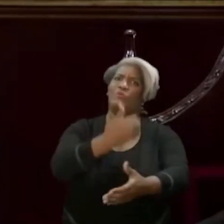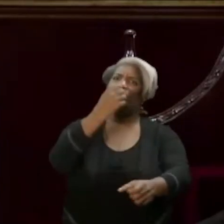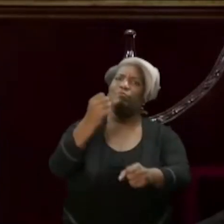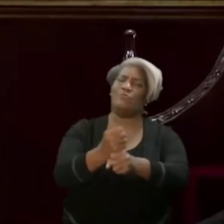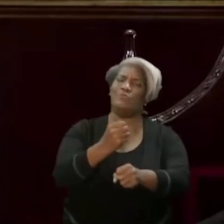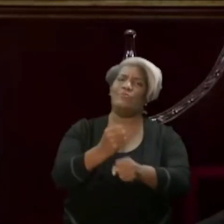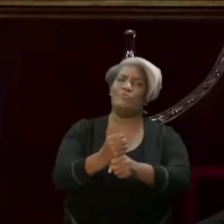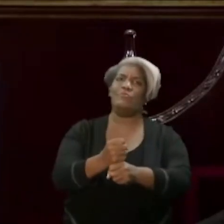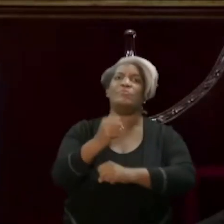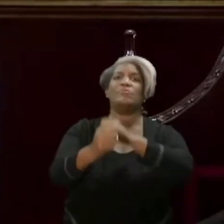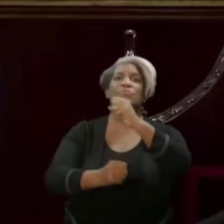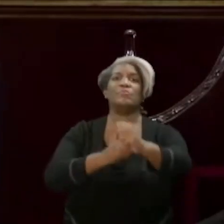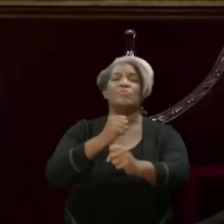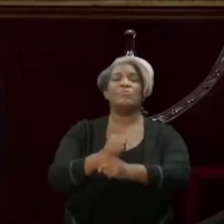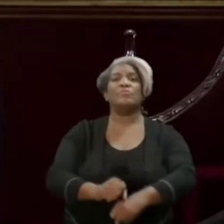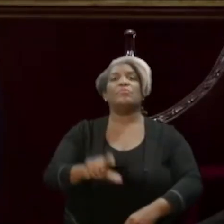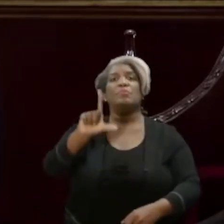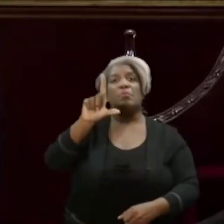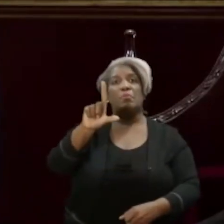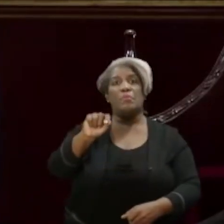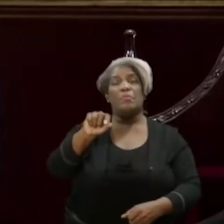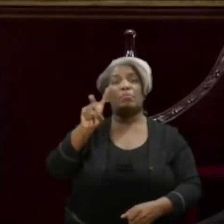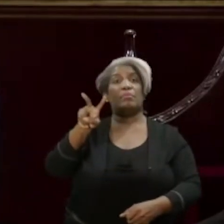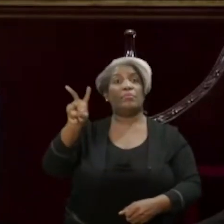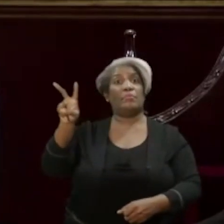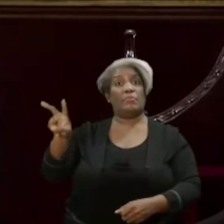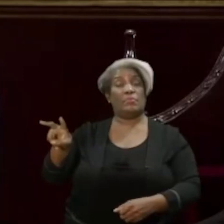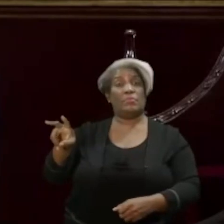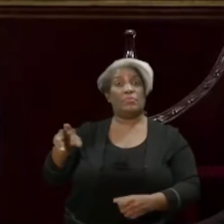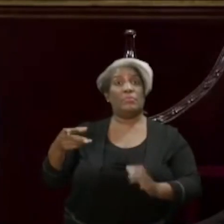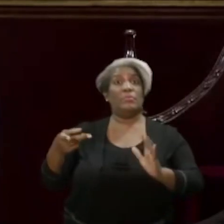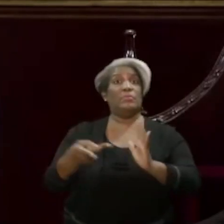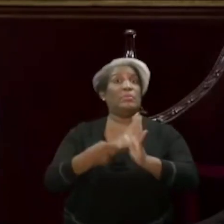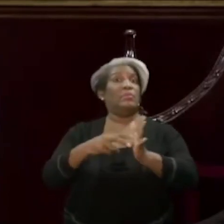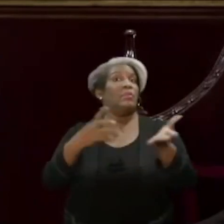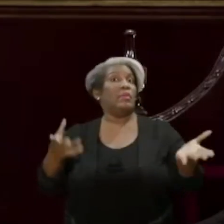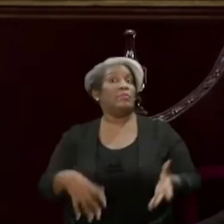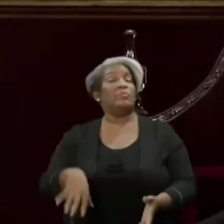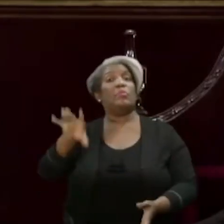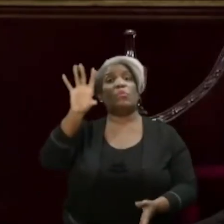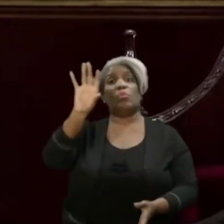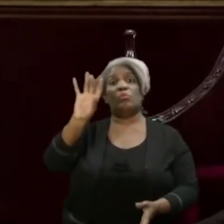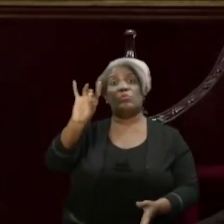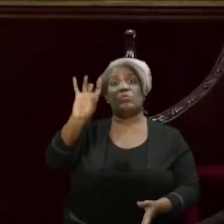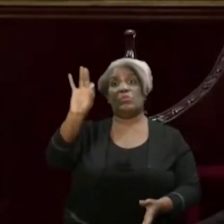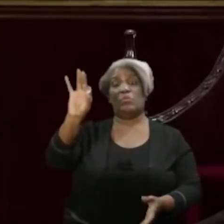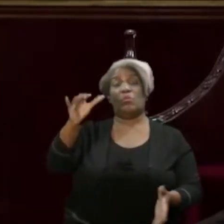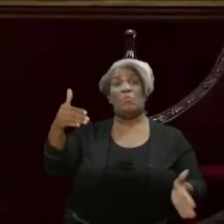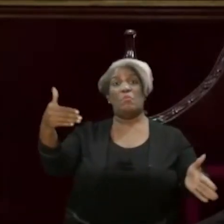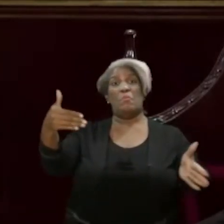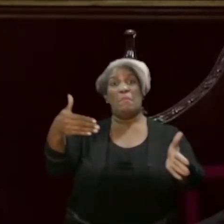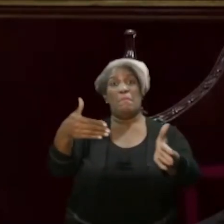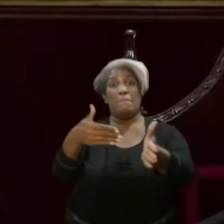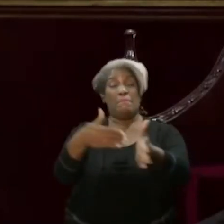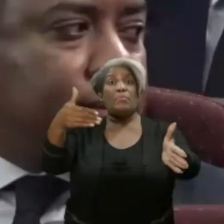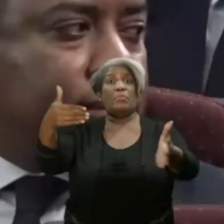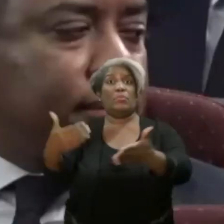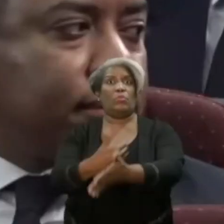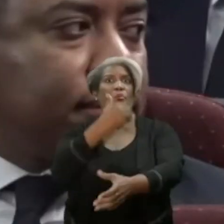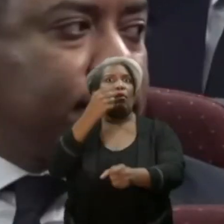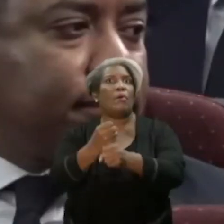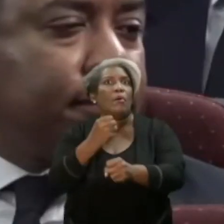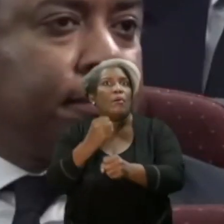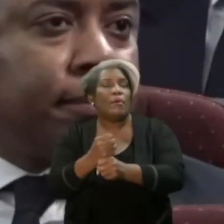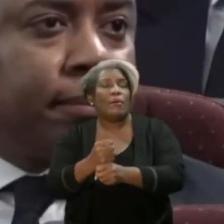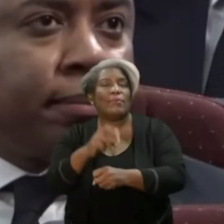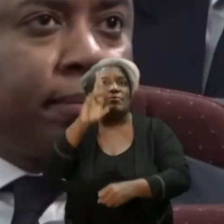2022 se crearon más de 89 mil nuevos puestos de trabajo que hoy son ocupados por trabajadores dominicanos.